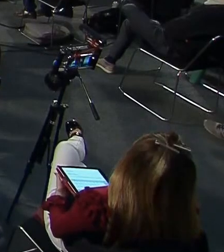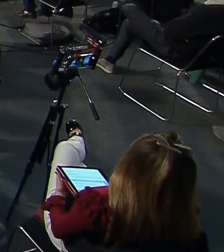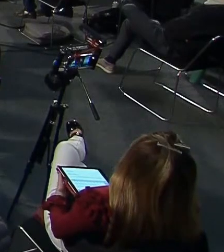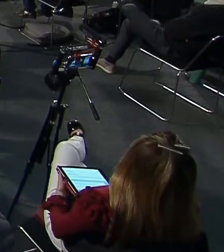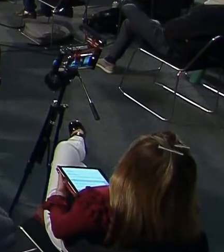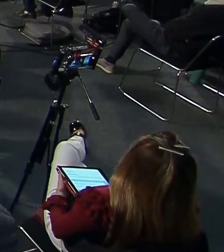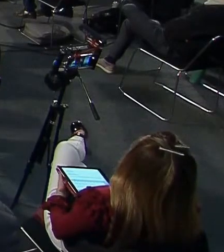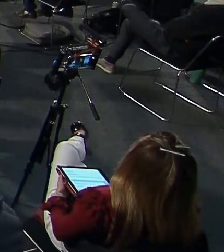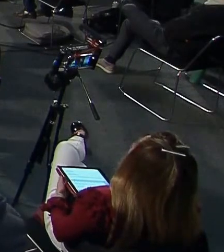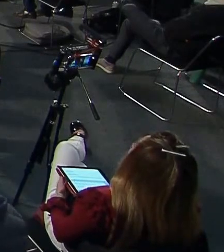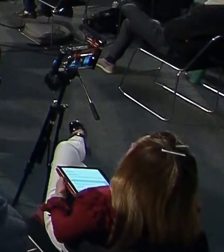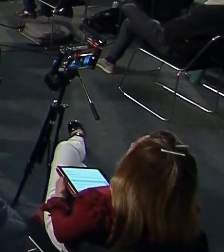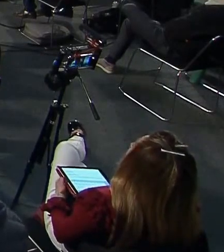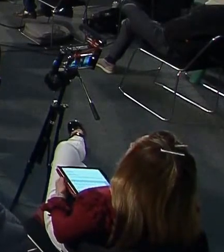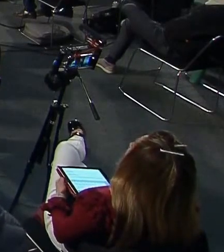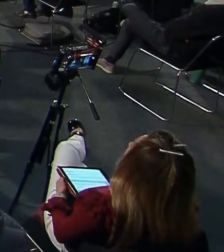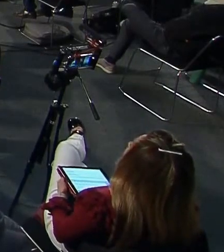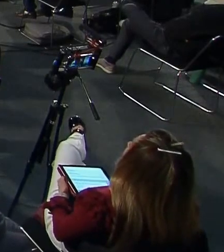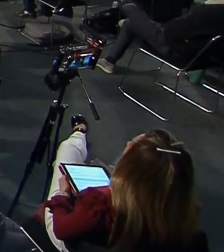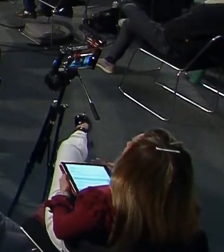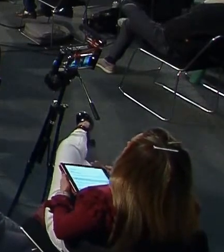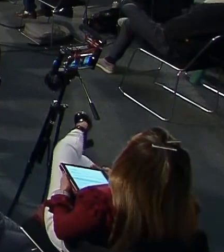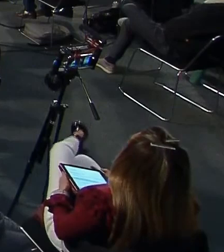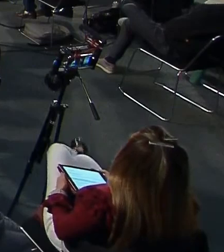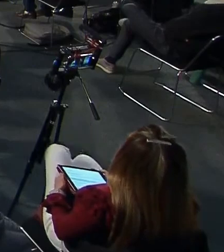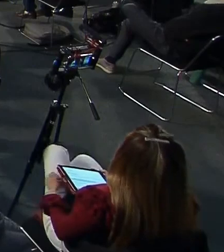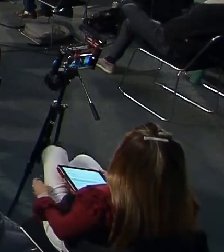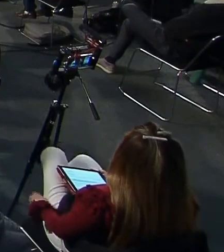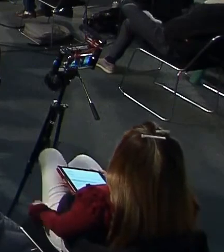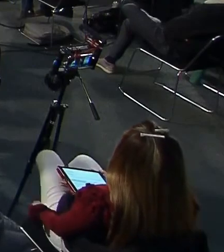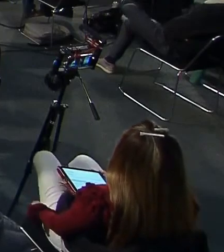Repite, vamos a... porque es que si no, no se entiende.